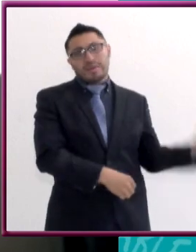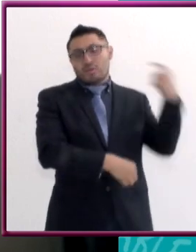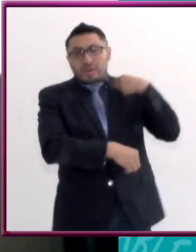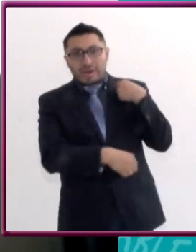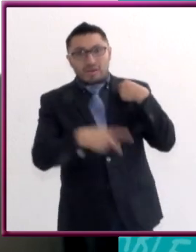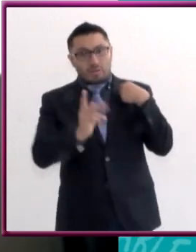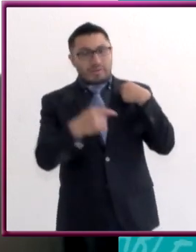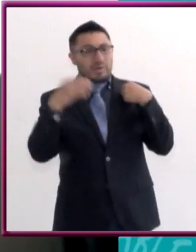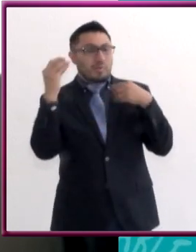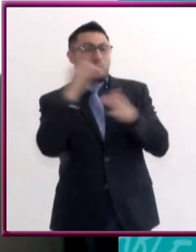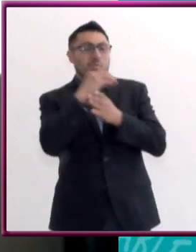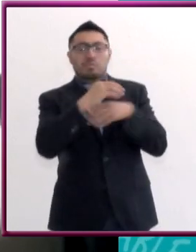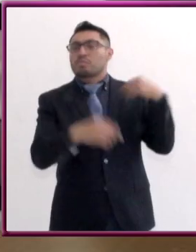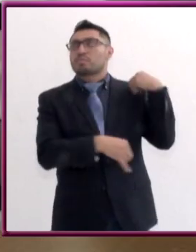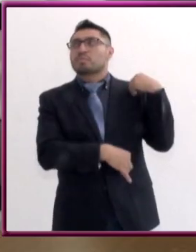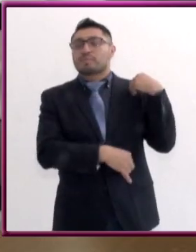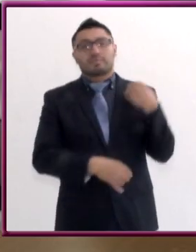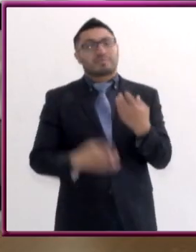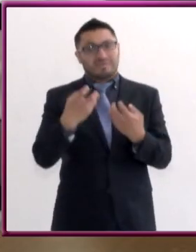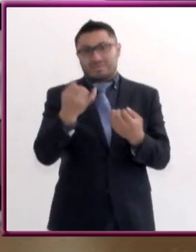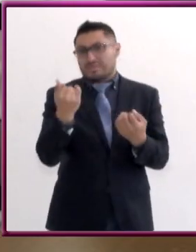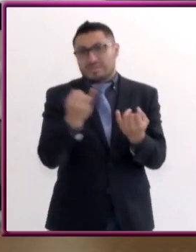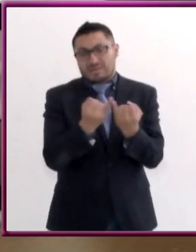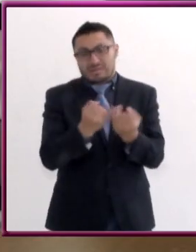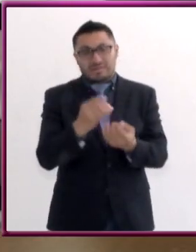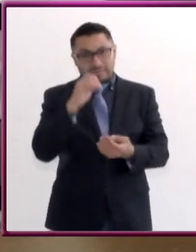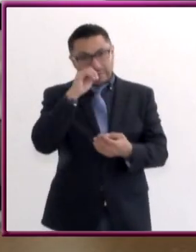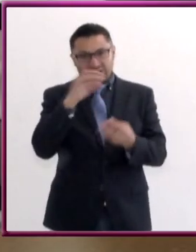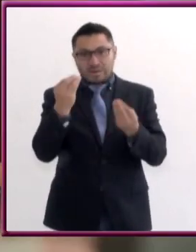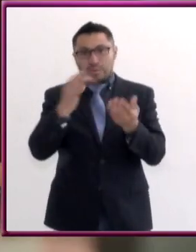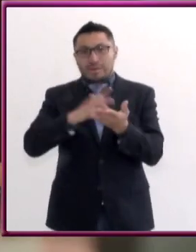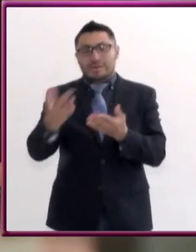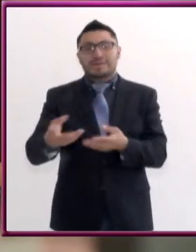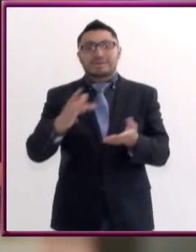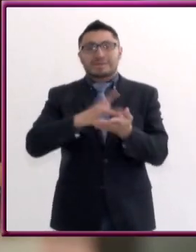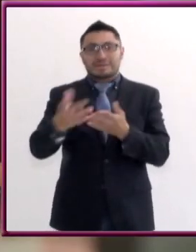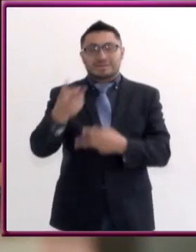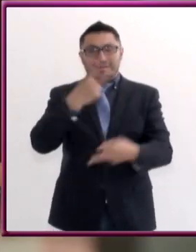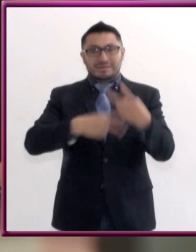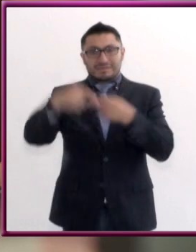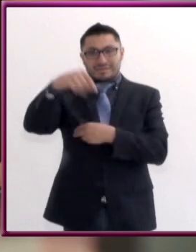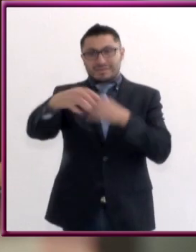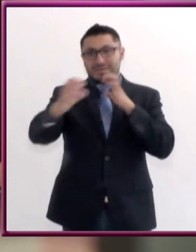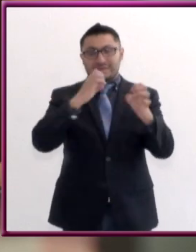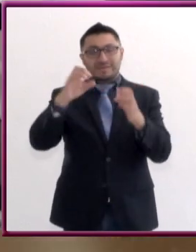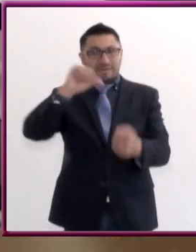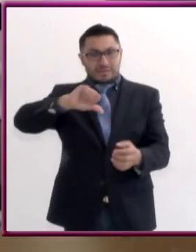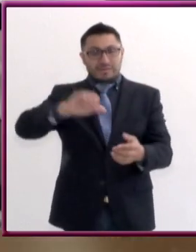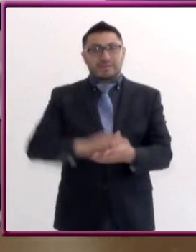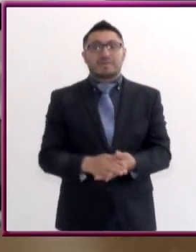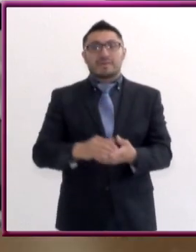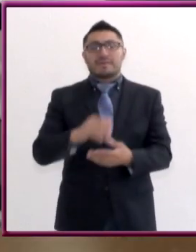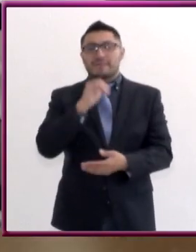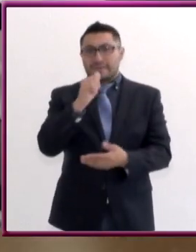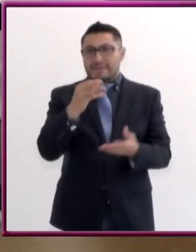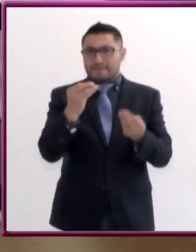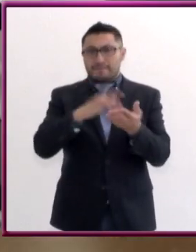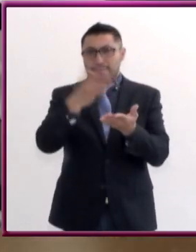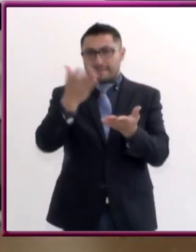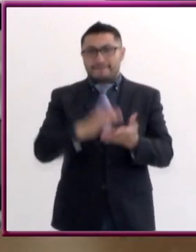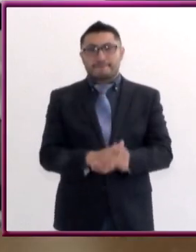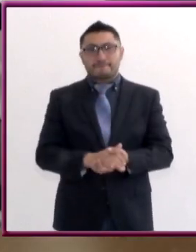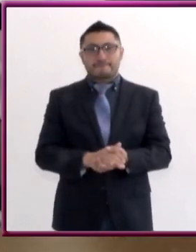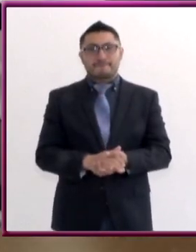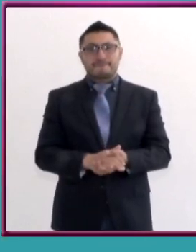ahí las traigo. Muchas gracias, doctora. Le agradezco mucho que haya estado con nosotros el día de hoy. Por nada, muchas